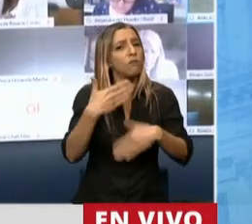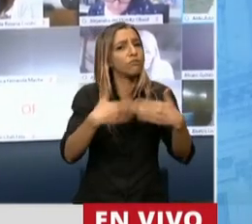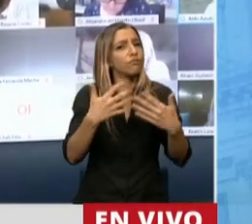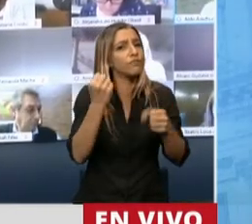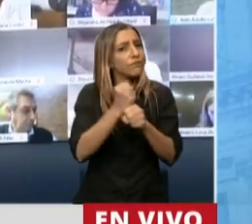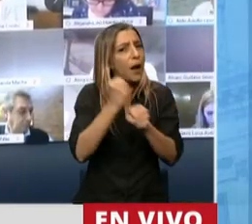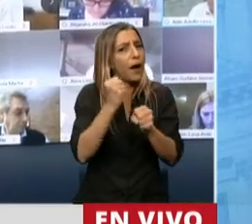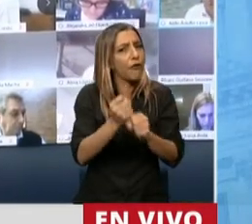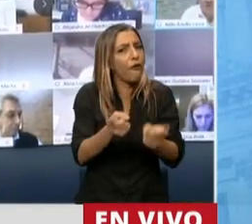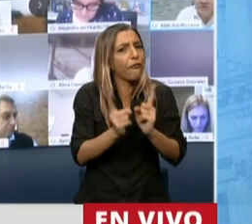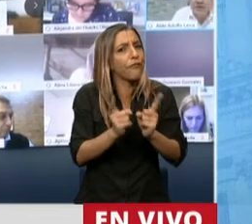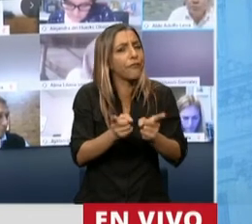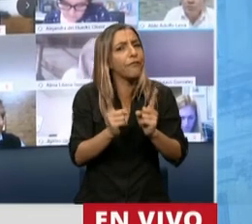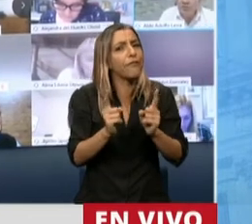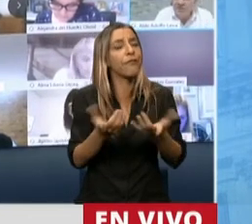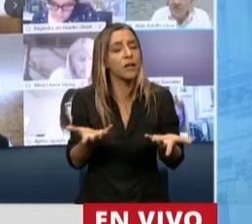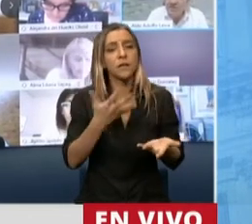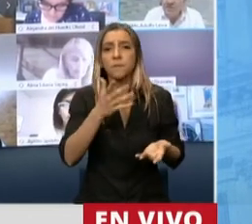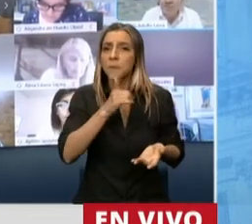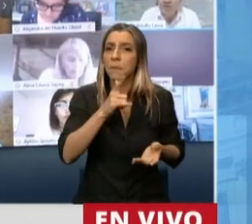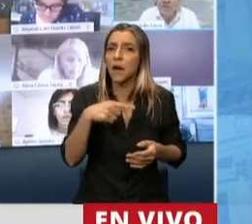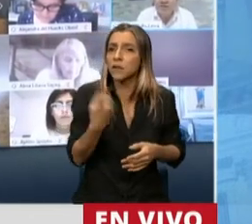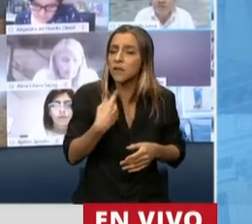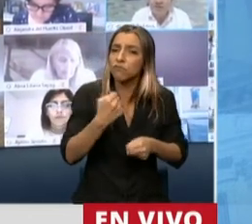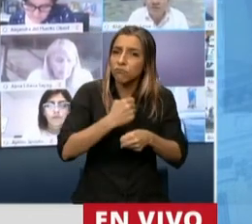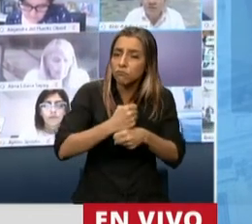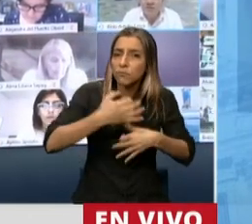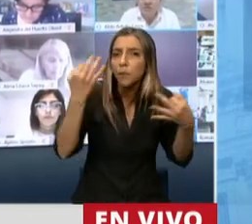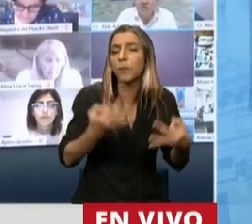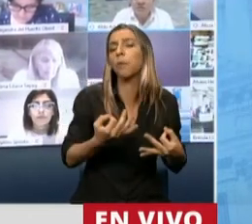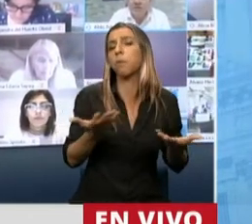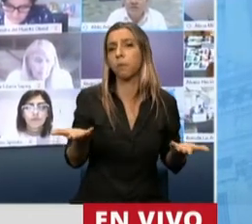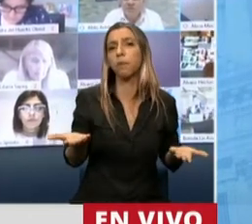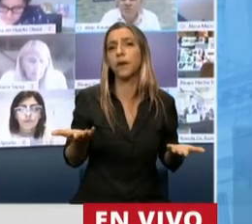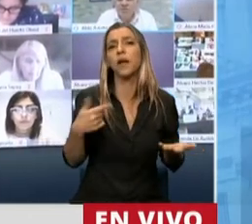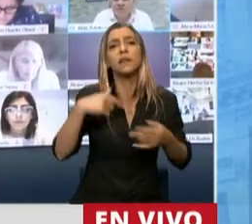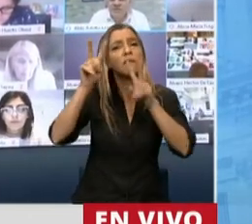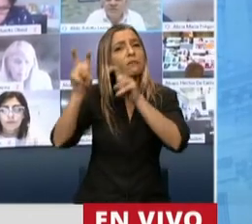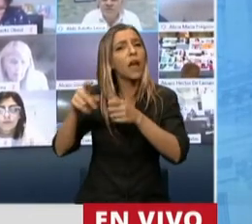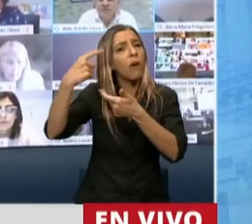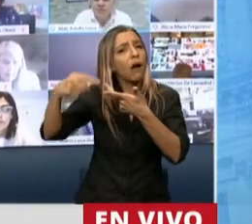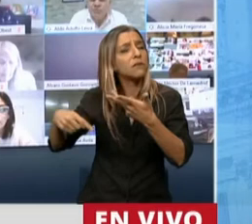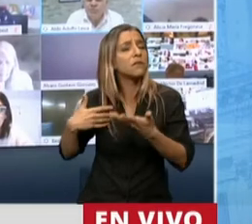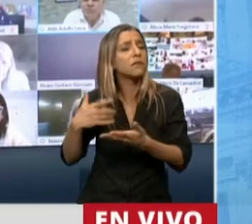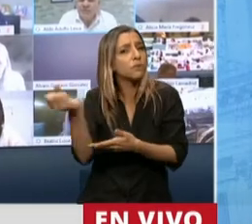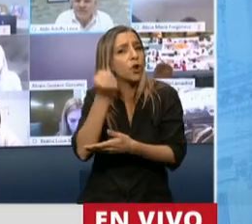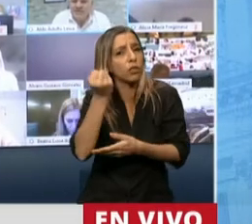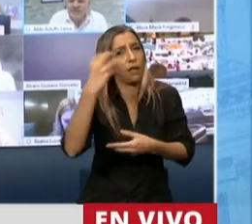ha hecho de una manera muy eficiente y tratando temas que son trascendentes para nuestro